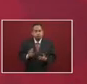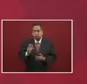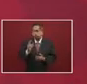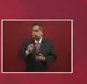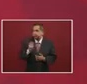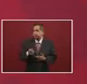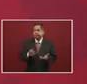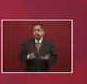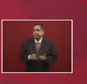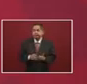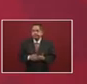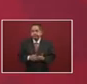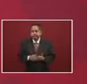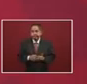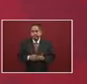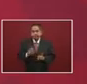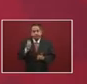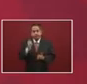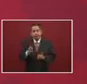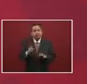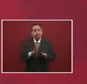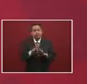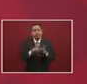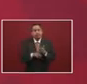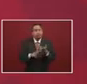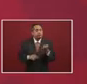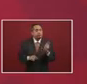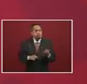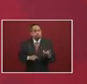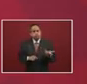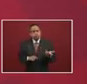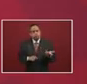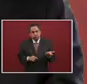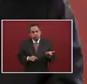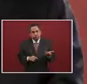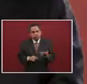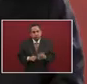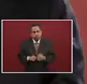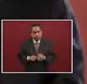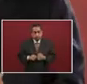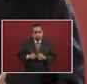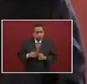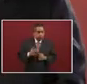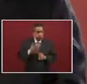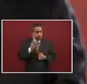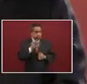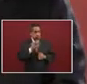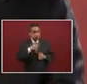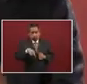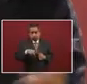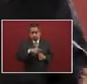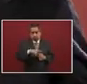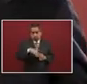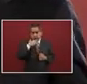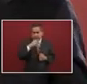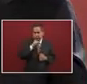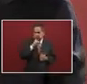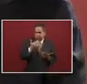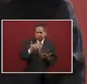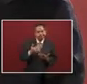no significa que no había, ¿sí?,